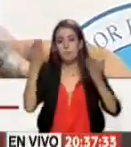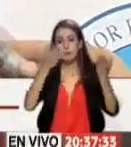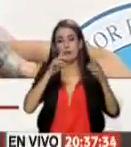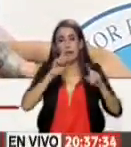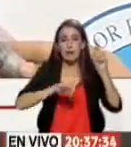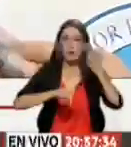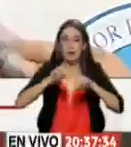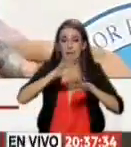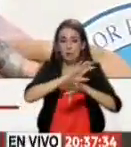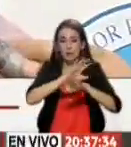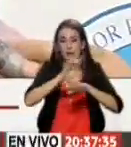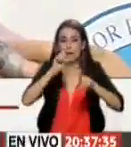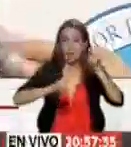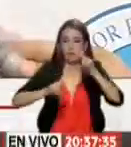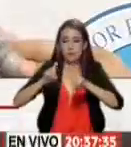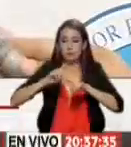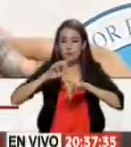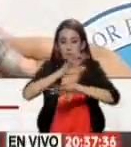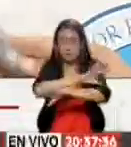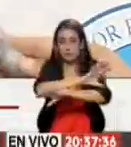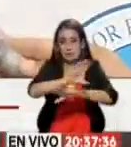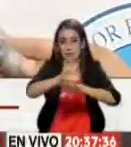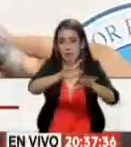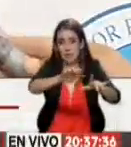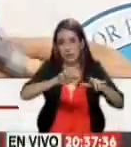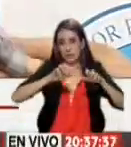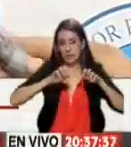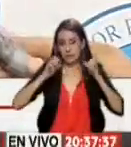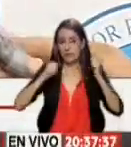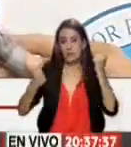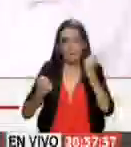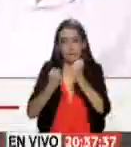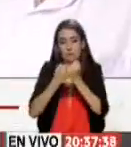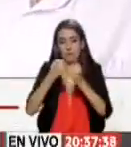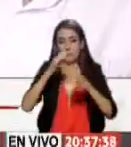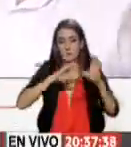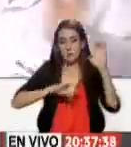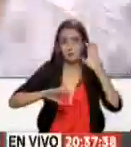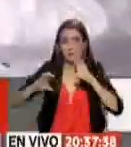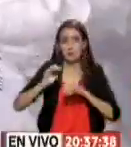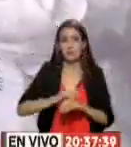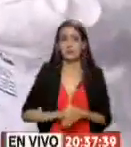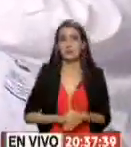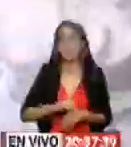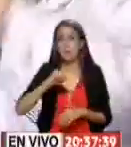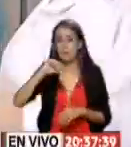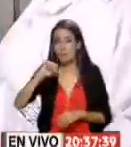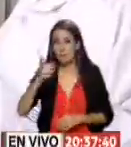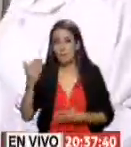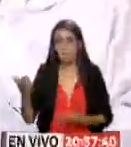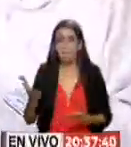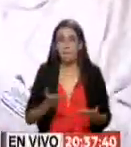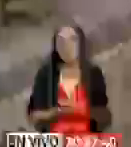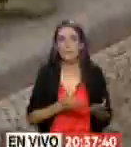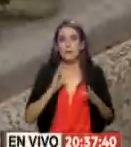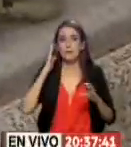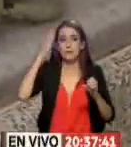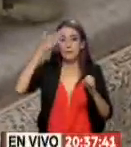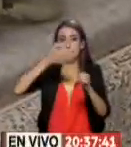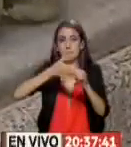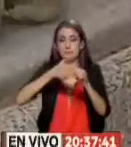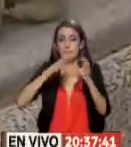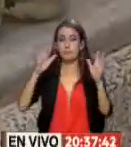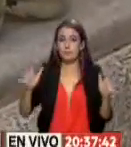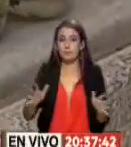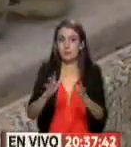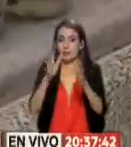en actividades agrícolas y poderlas enfrentar como país a través de estos centros de estudio. Otro de los objetivos del gobierno nacional es impulsar la